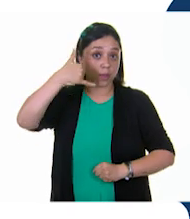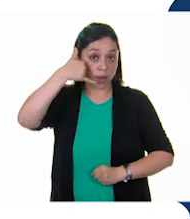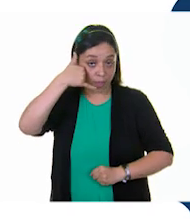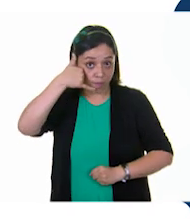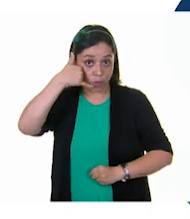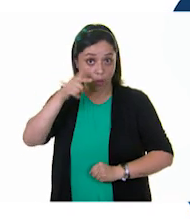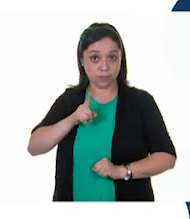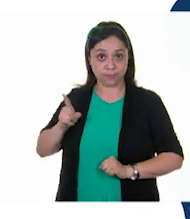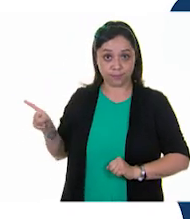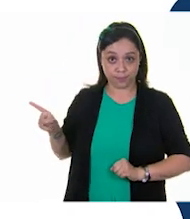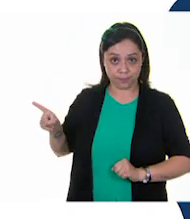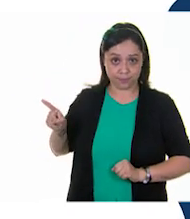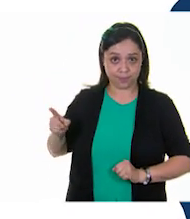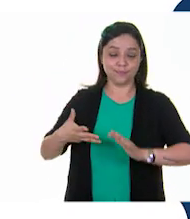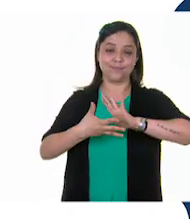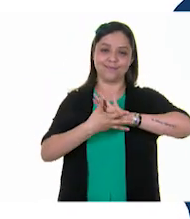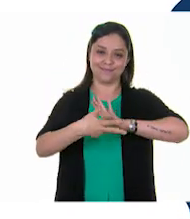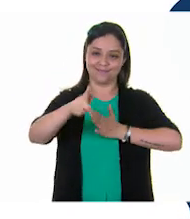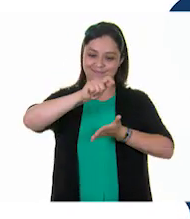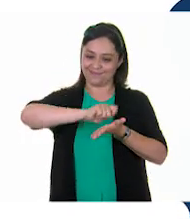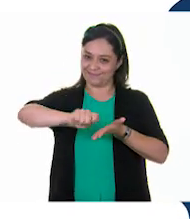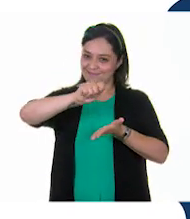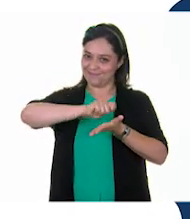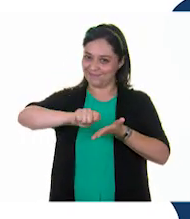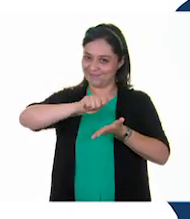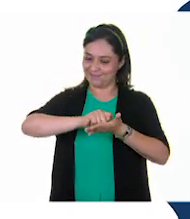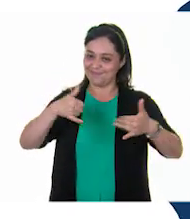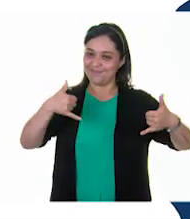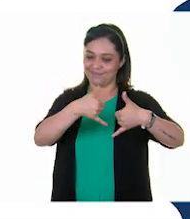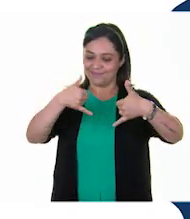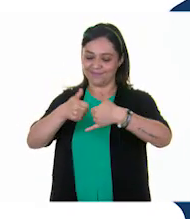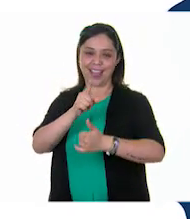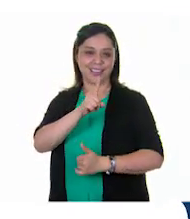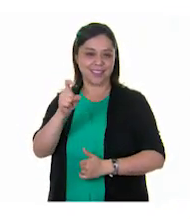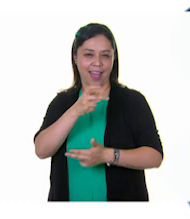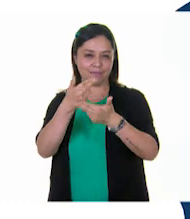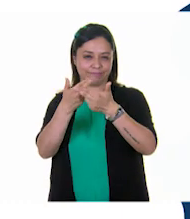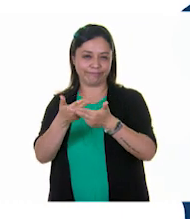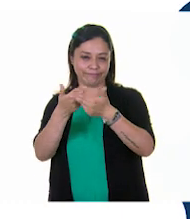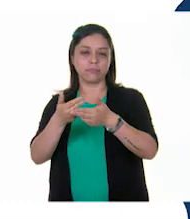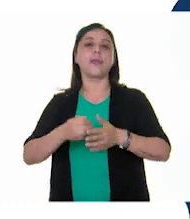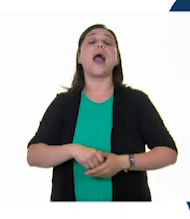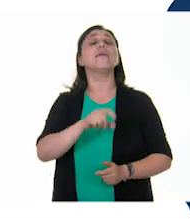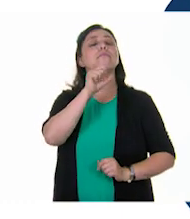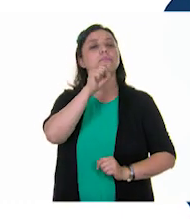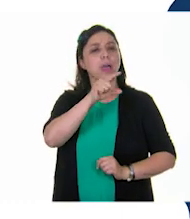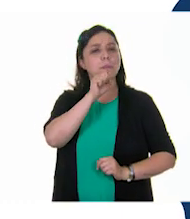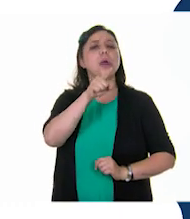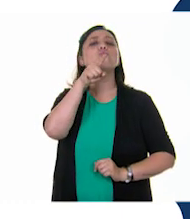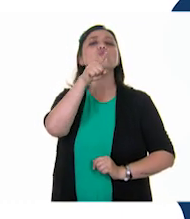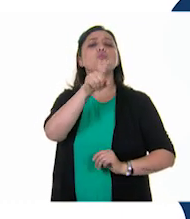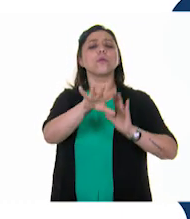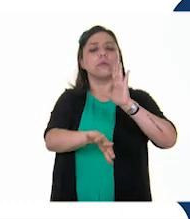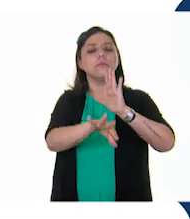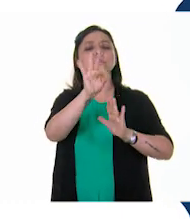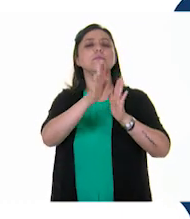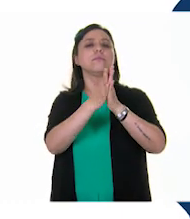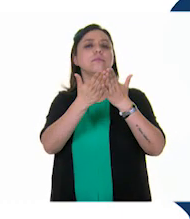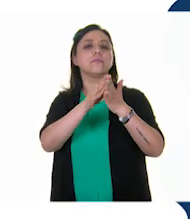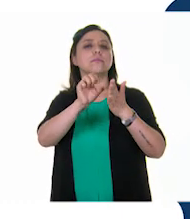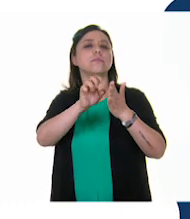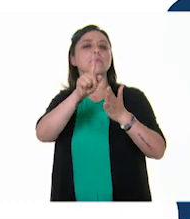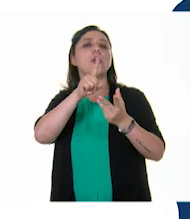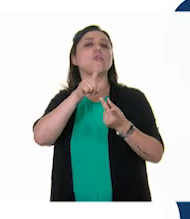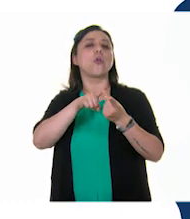55 41 72 04 13 con 100 líneas. También puedes encontrar los libros de texto en